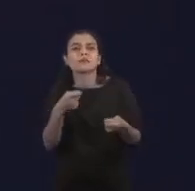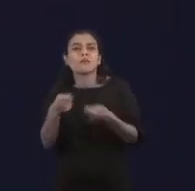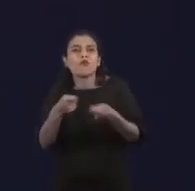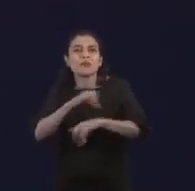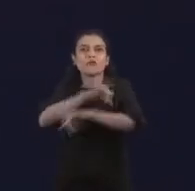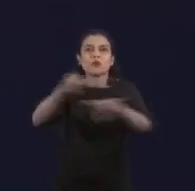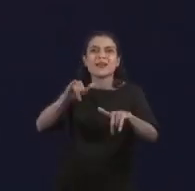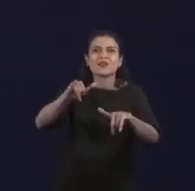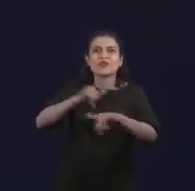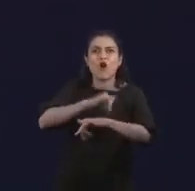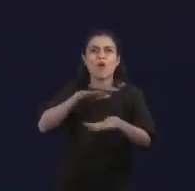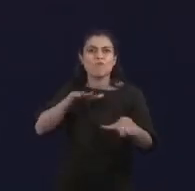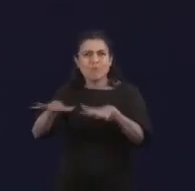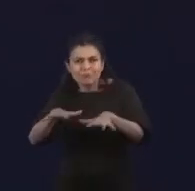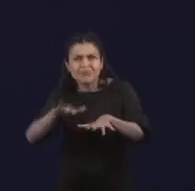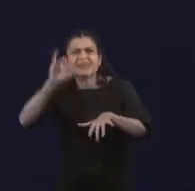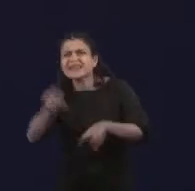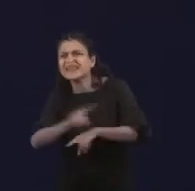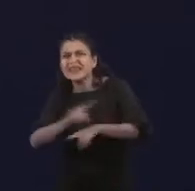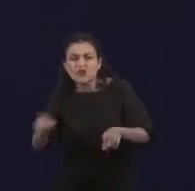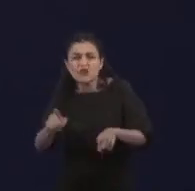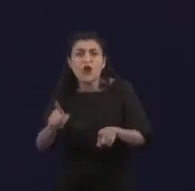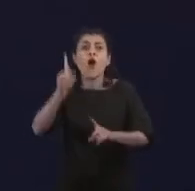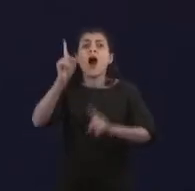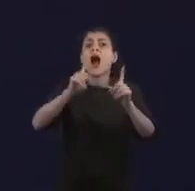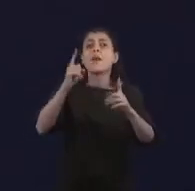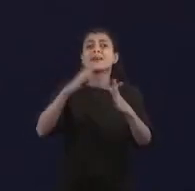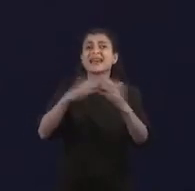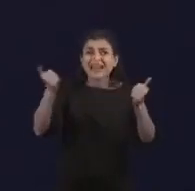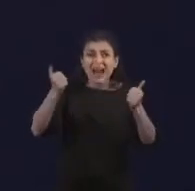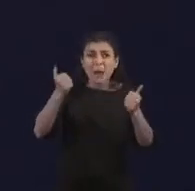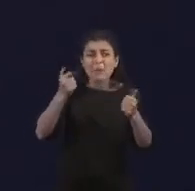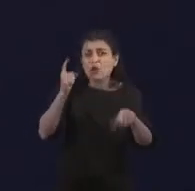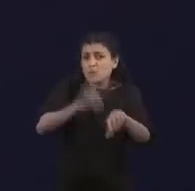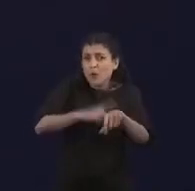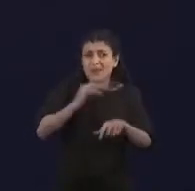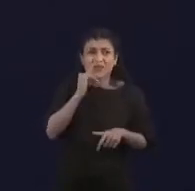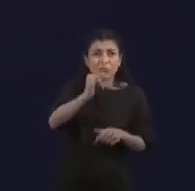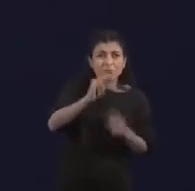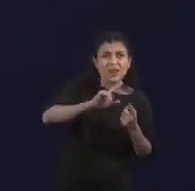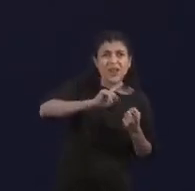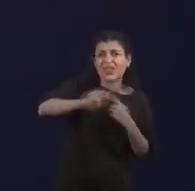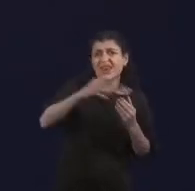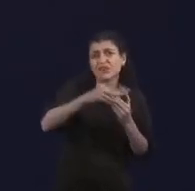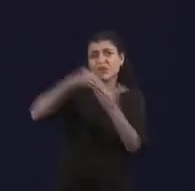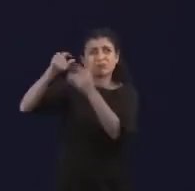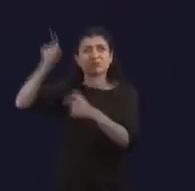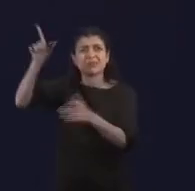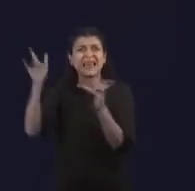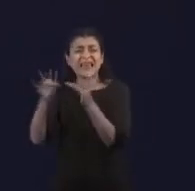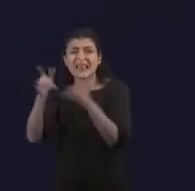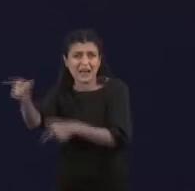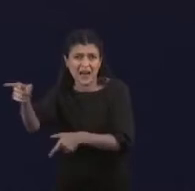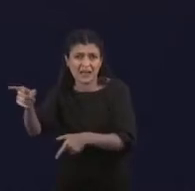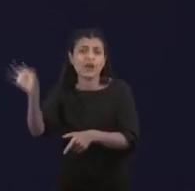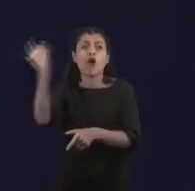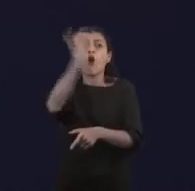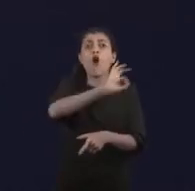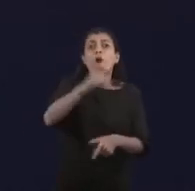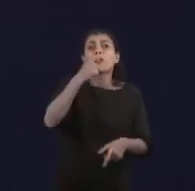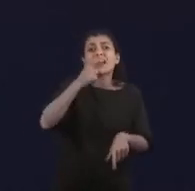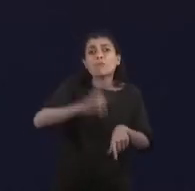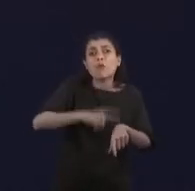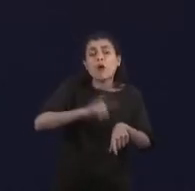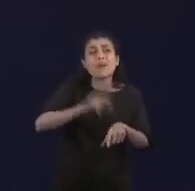una dinámica las redes que te enteras antes que viendo en la televisión tradicional, ¿no?